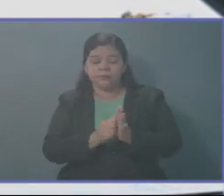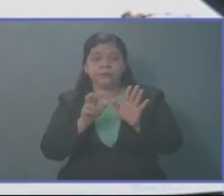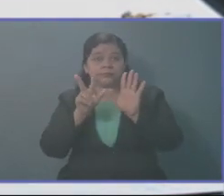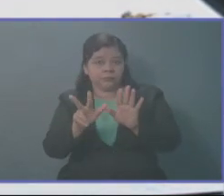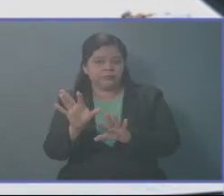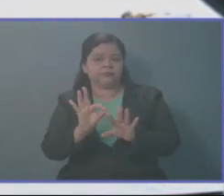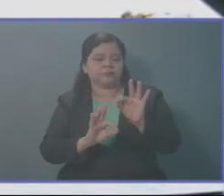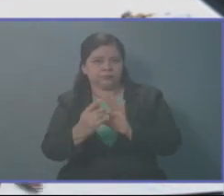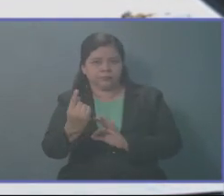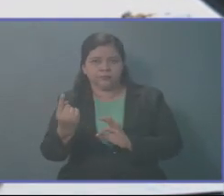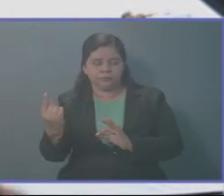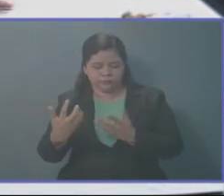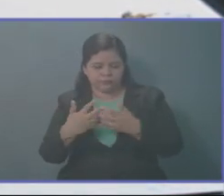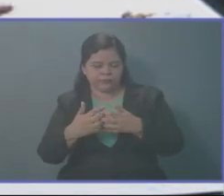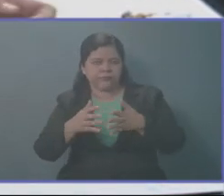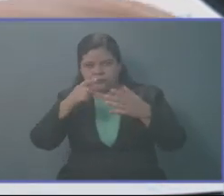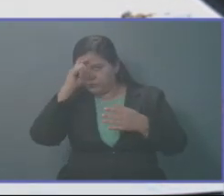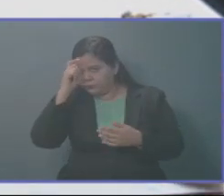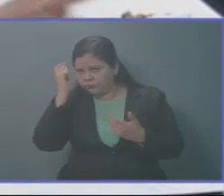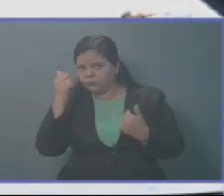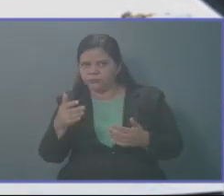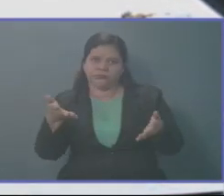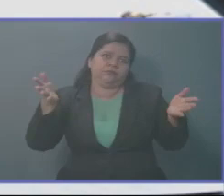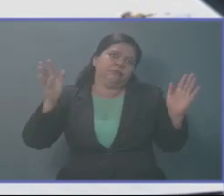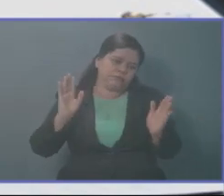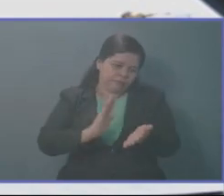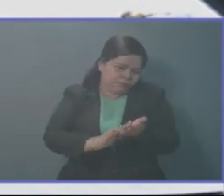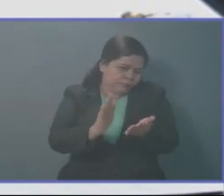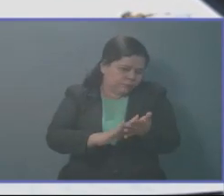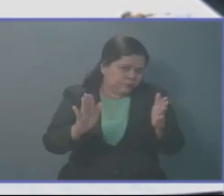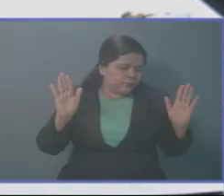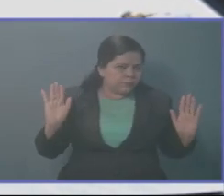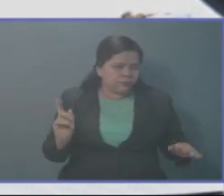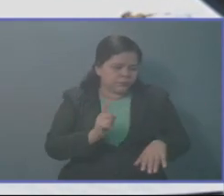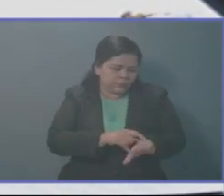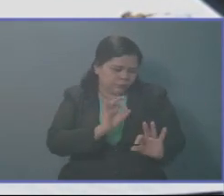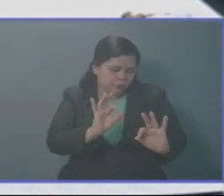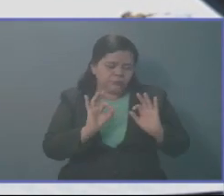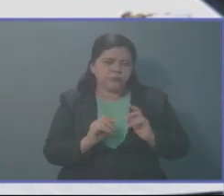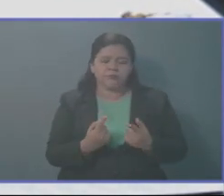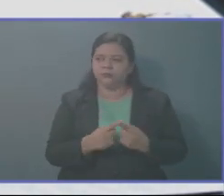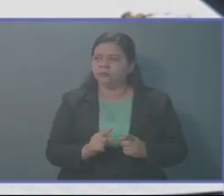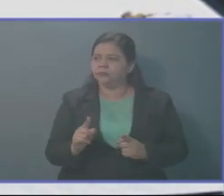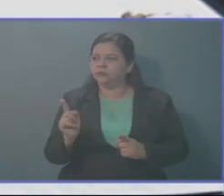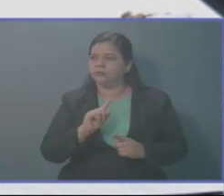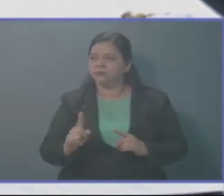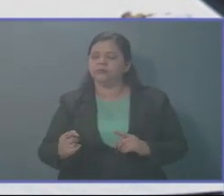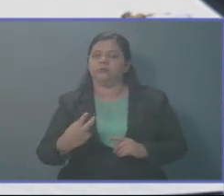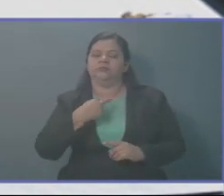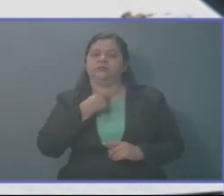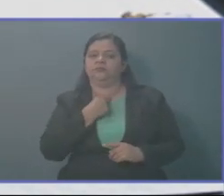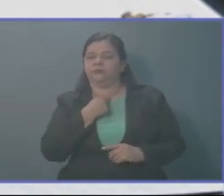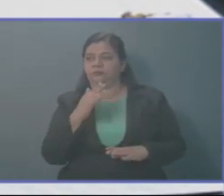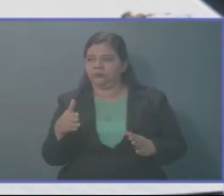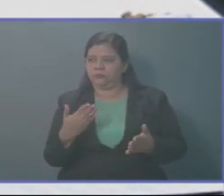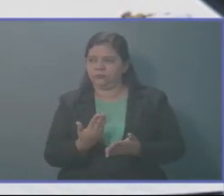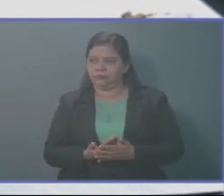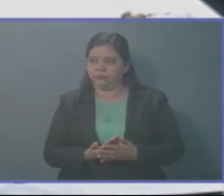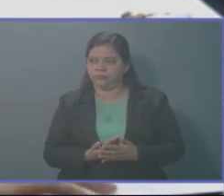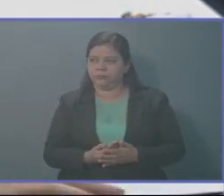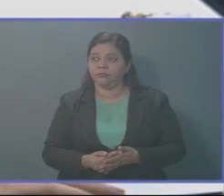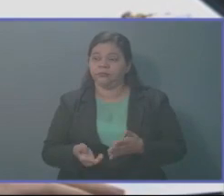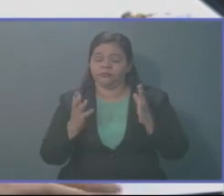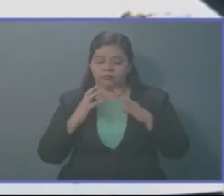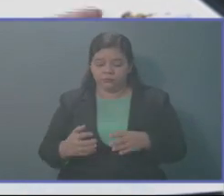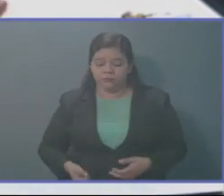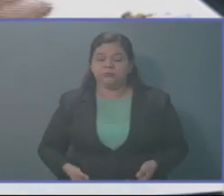que han venido elaborando, miren, por Dios santo, paguen en el tiempo que les corresponde, pero no asfixien al